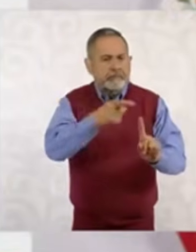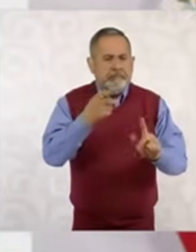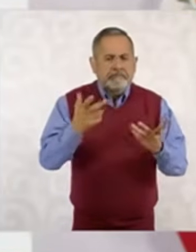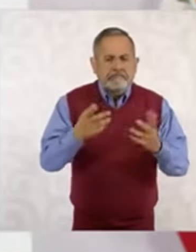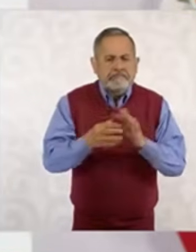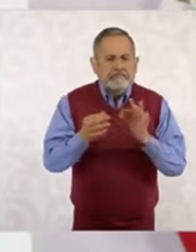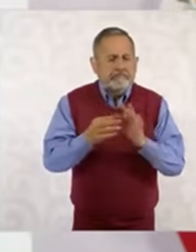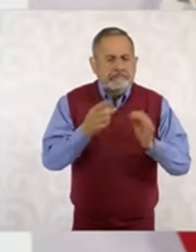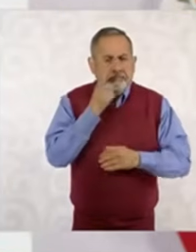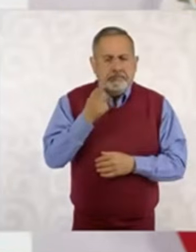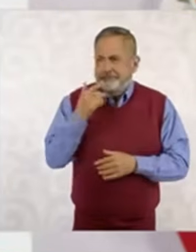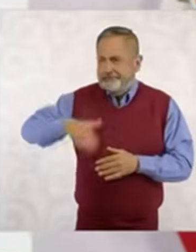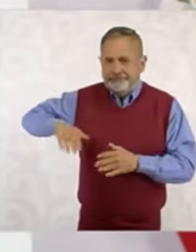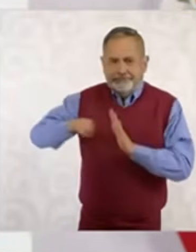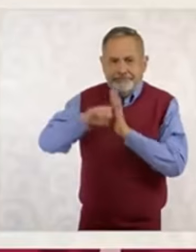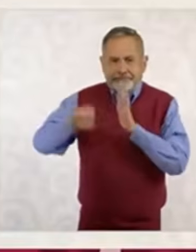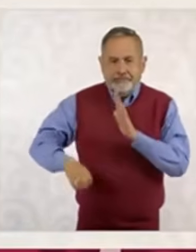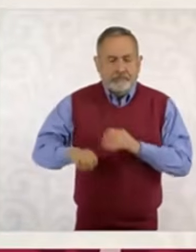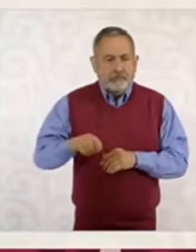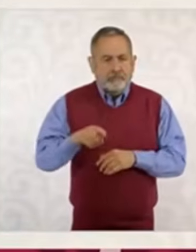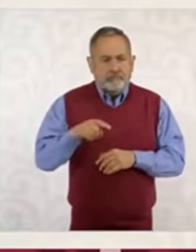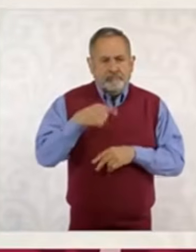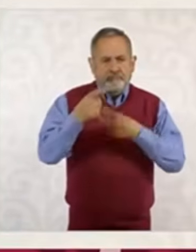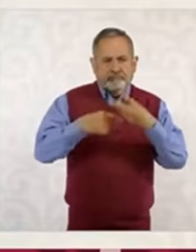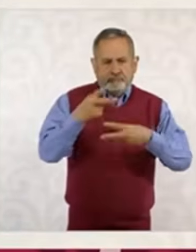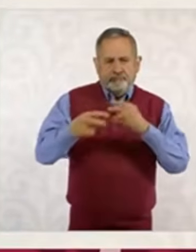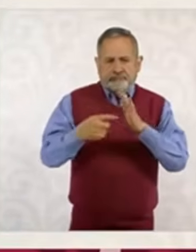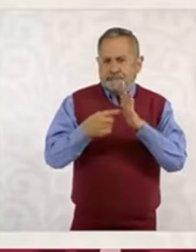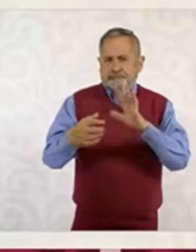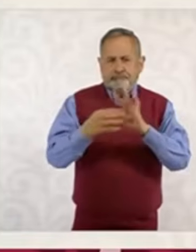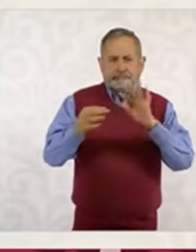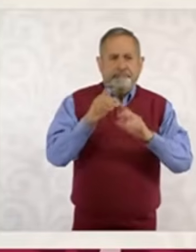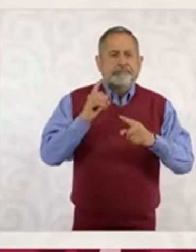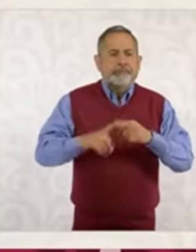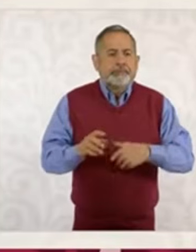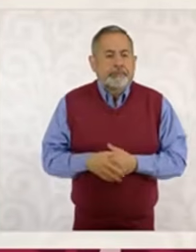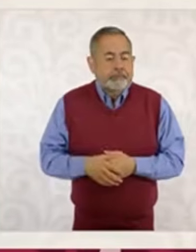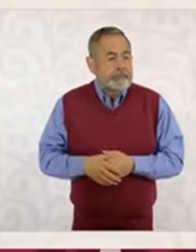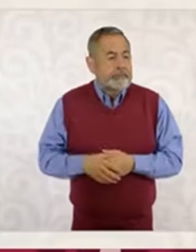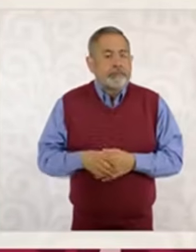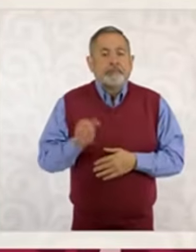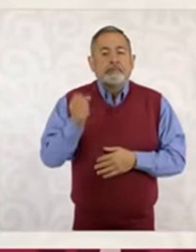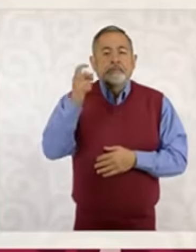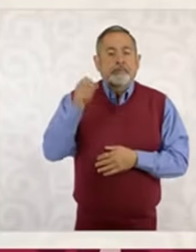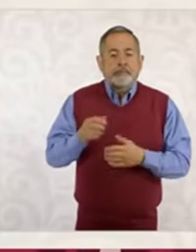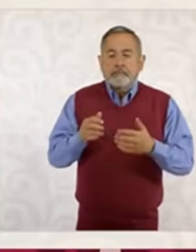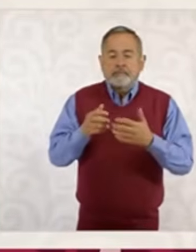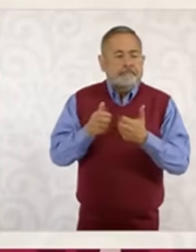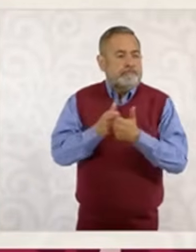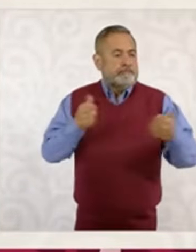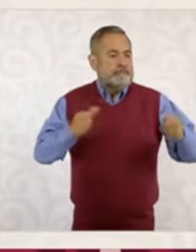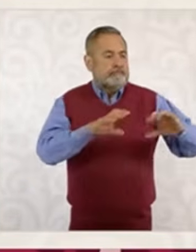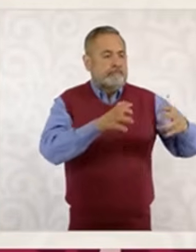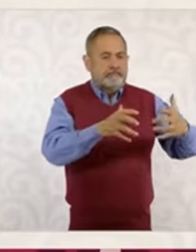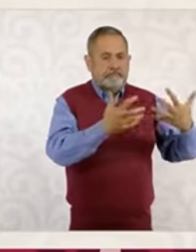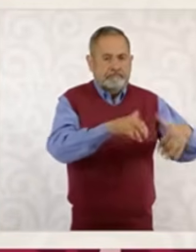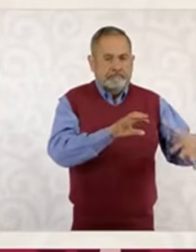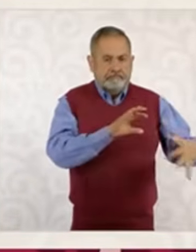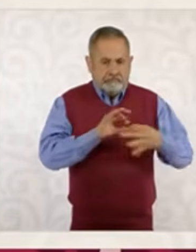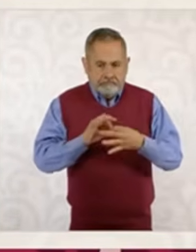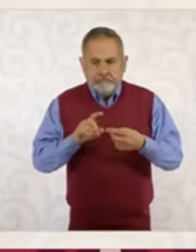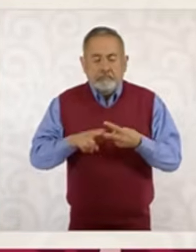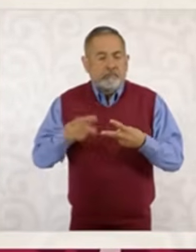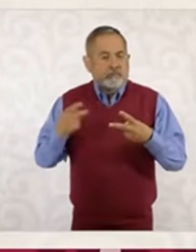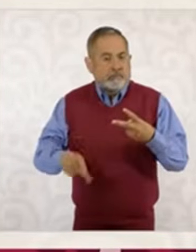se pusieron varios ejemplos, solamente voy a dar el resumen de estos. Organismos descentralizados, empresas públicas del